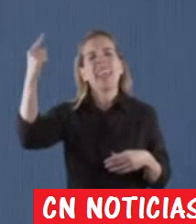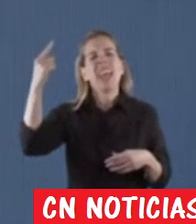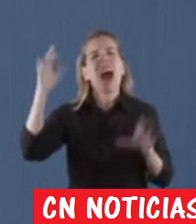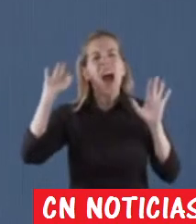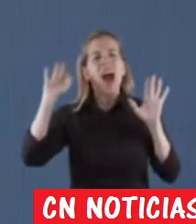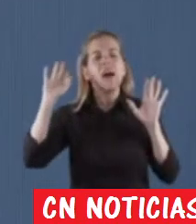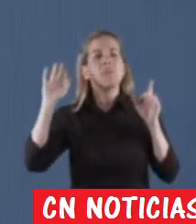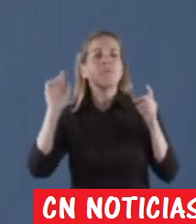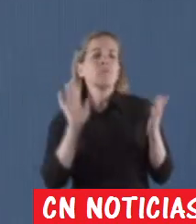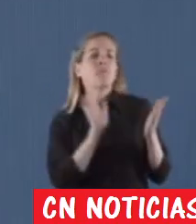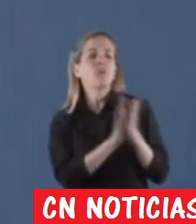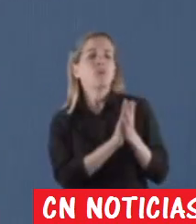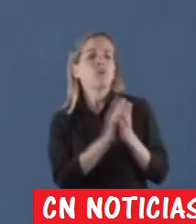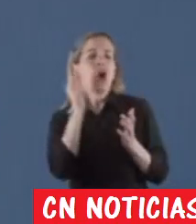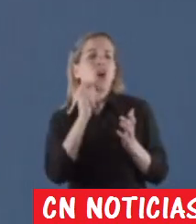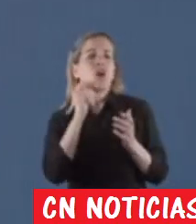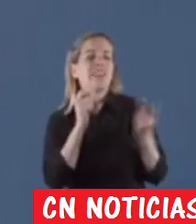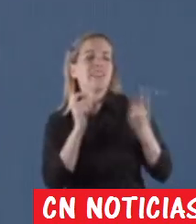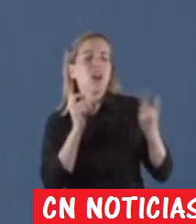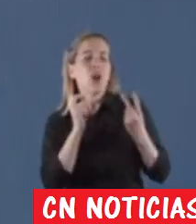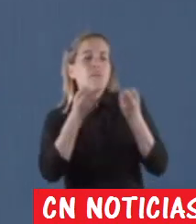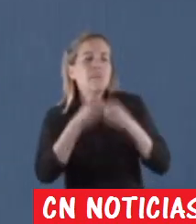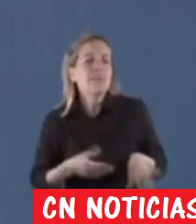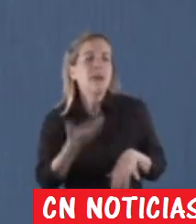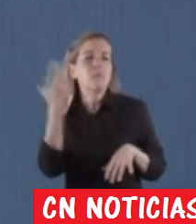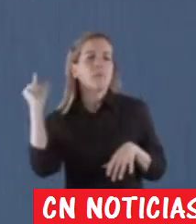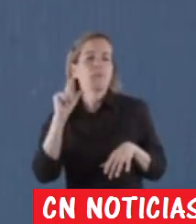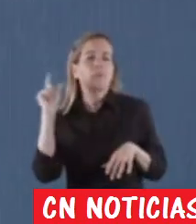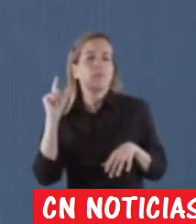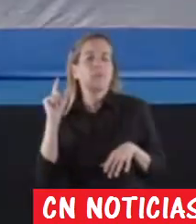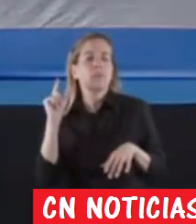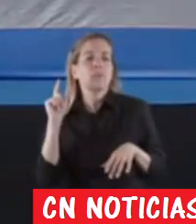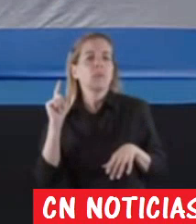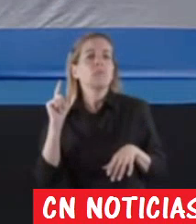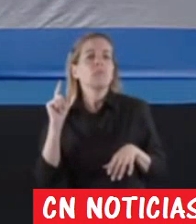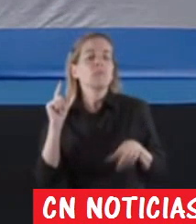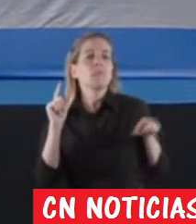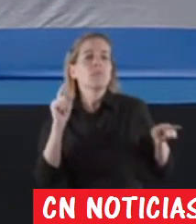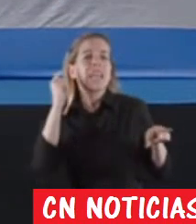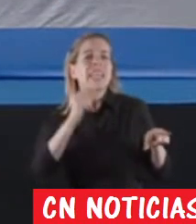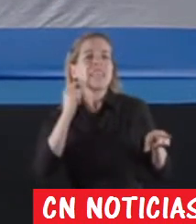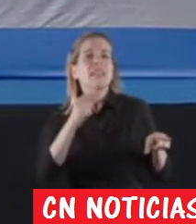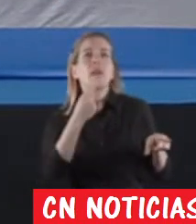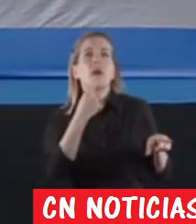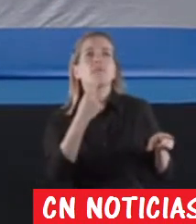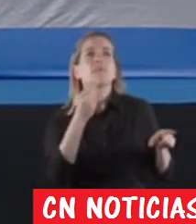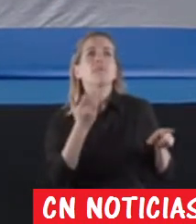comenzamos con Axel hace un tiempo atrás cuando dijo, comencemos a